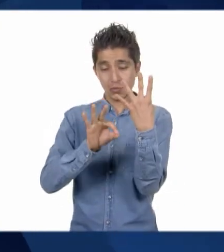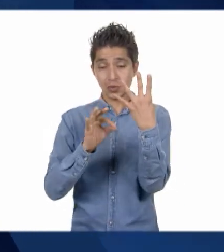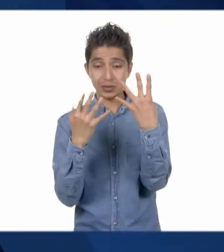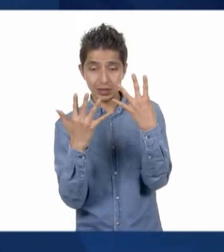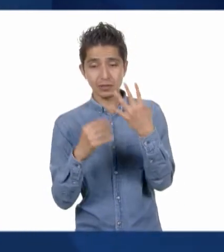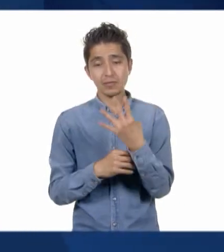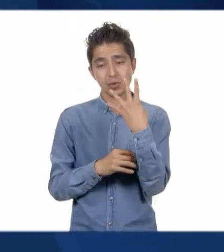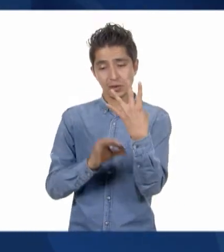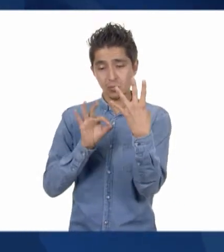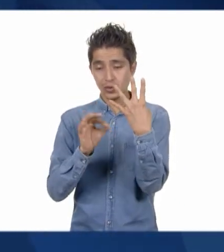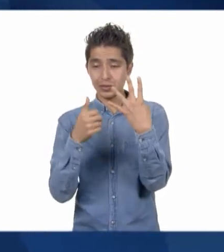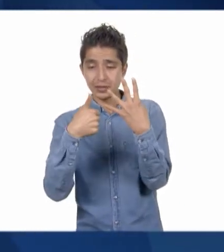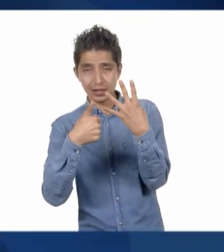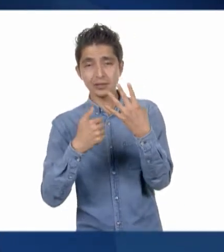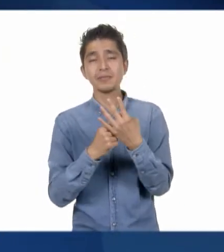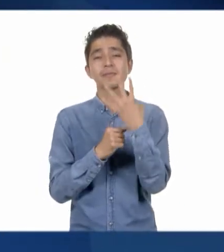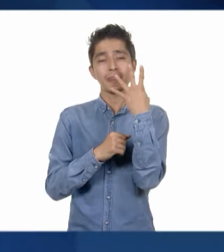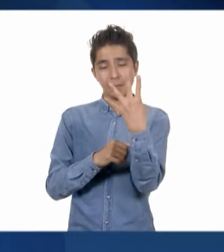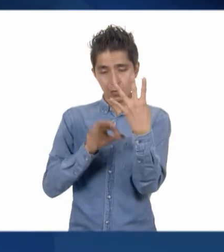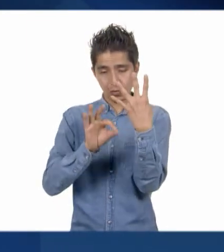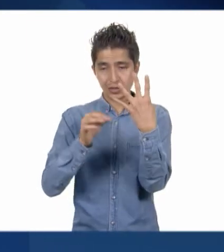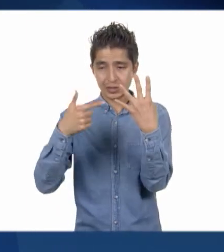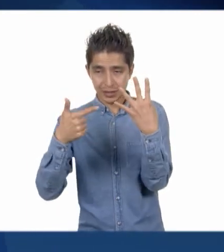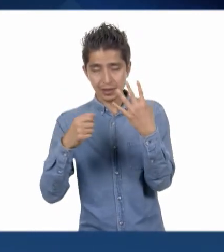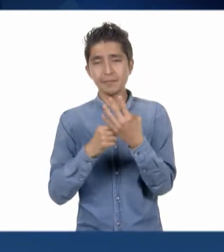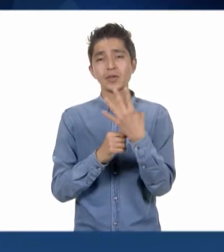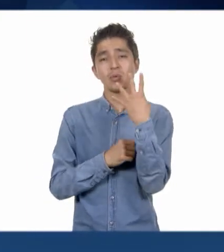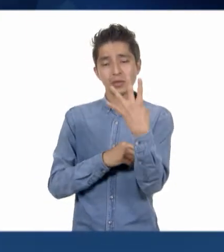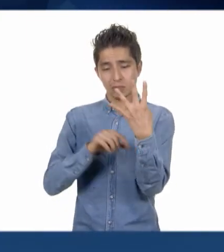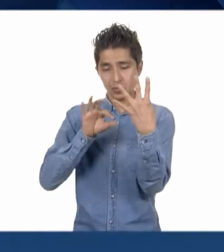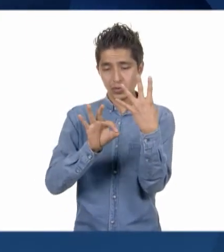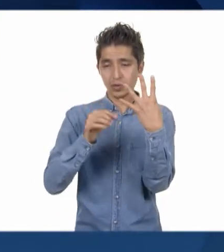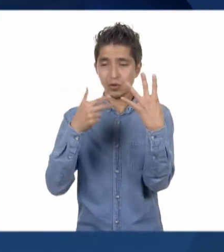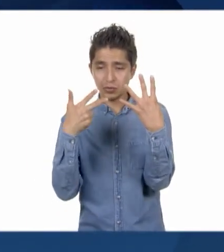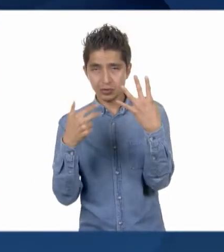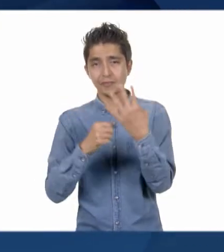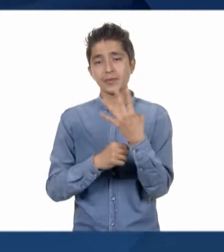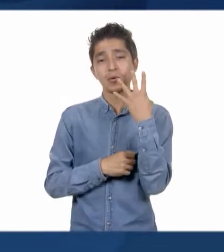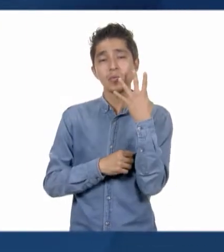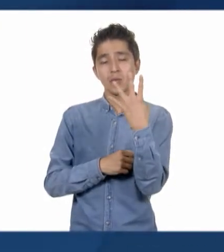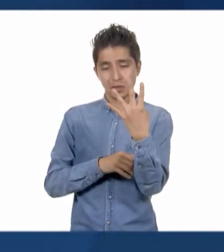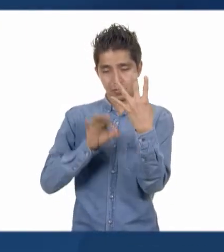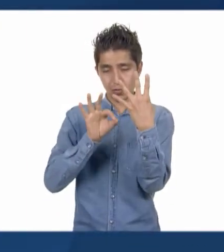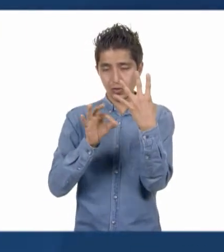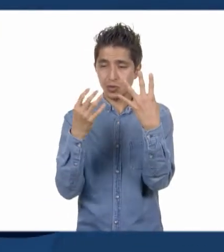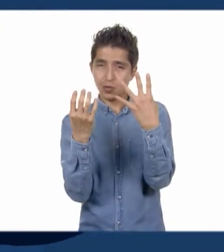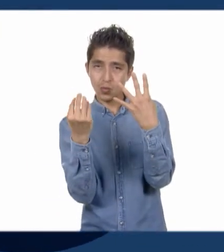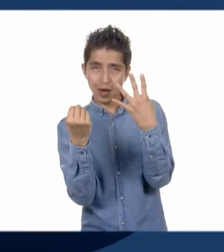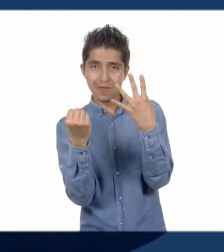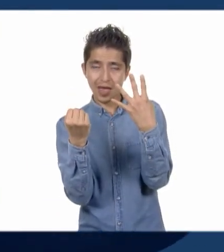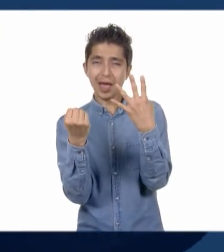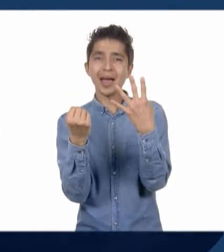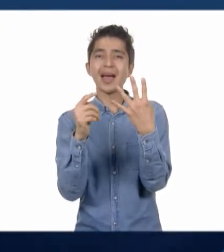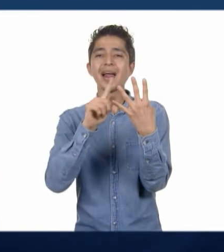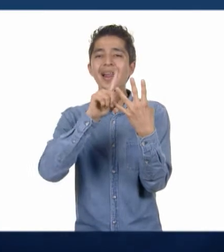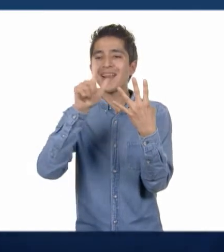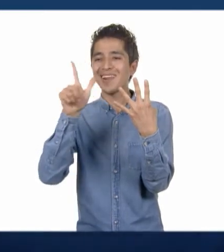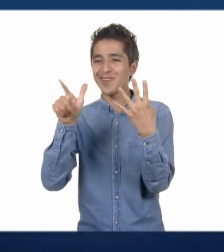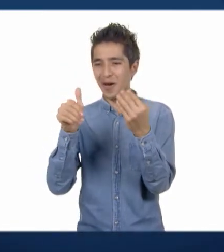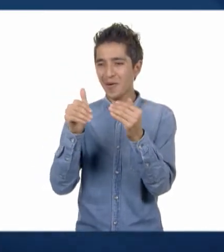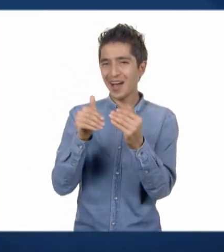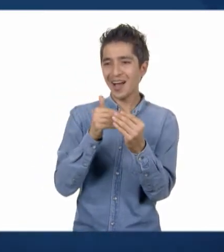4.5, 4.6, 4.7, 4.8 y 4.9, porque entonces ahí